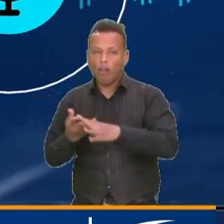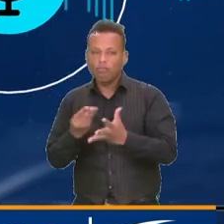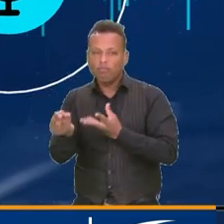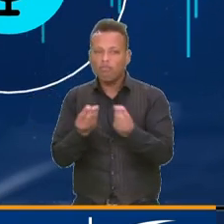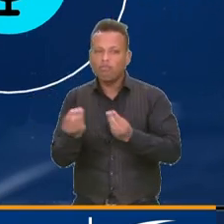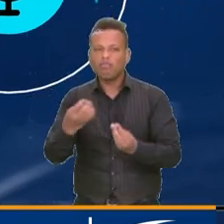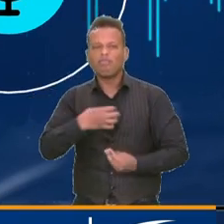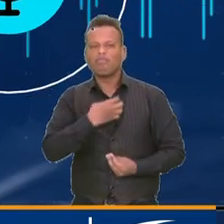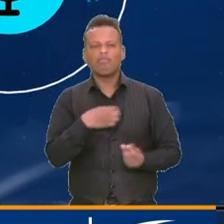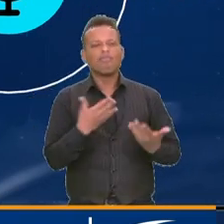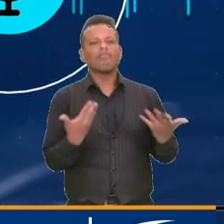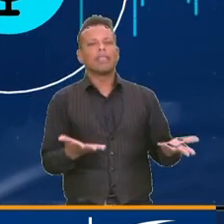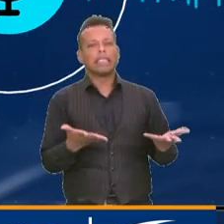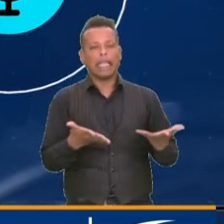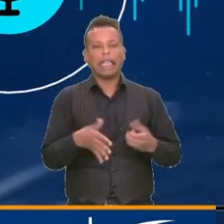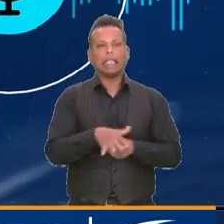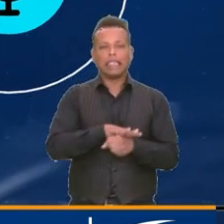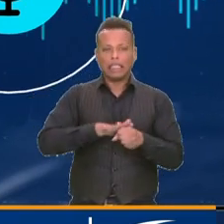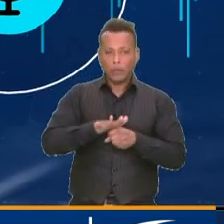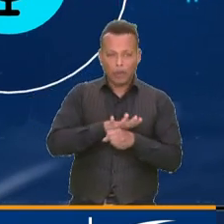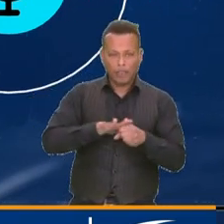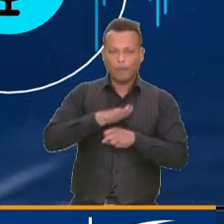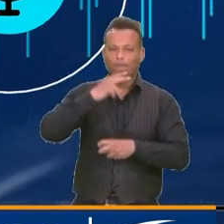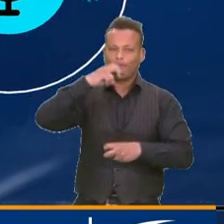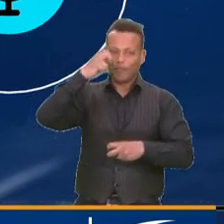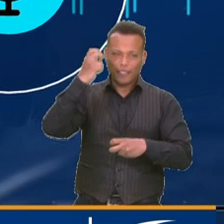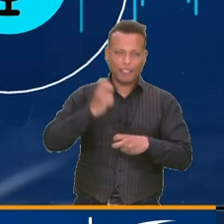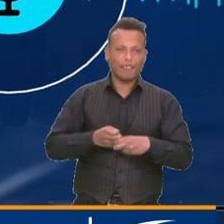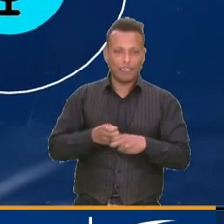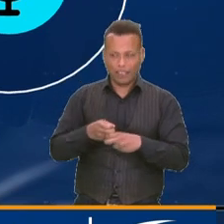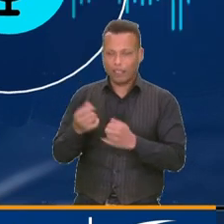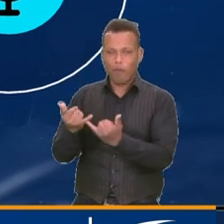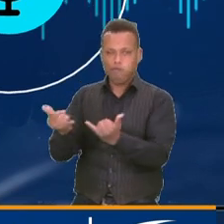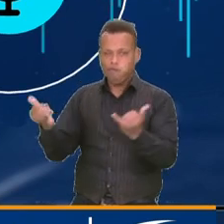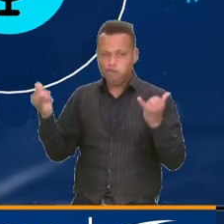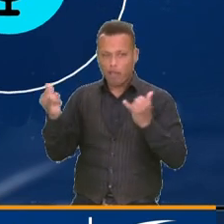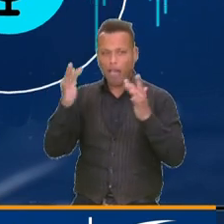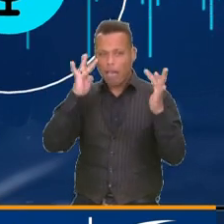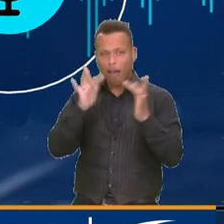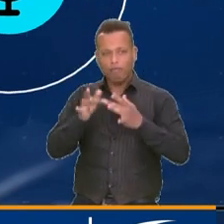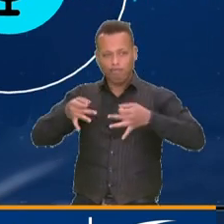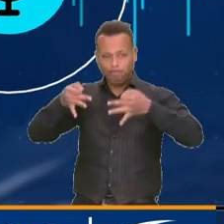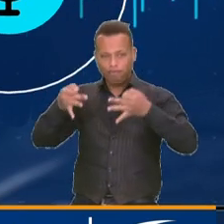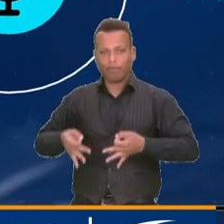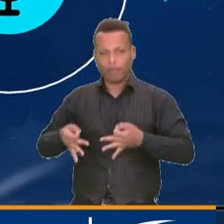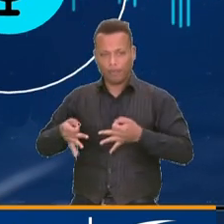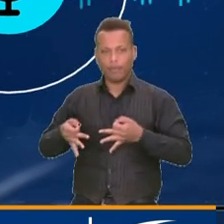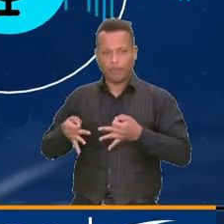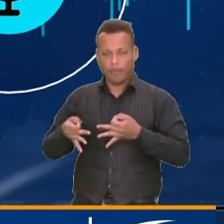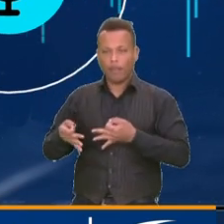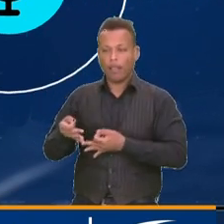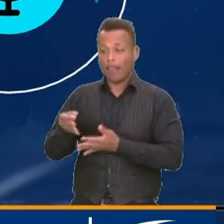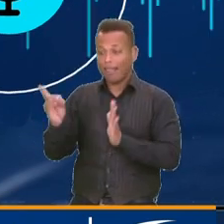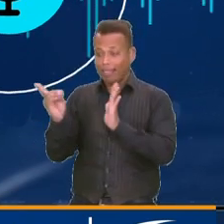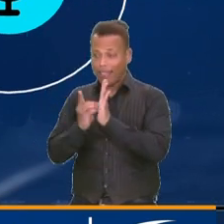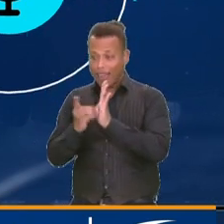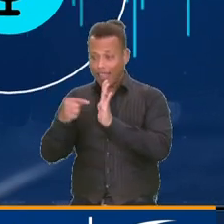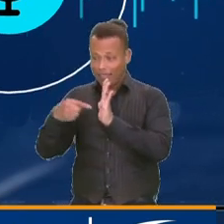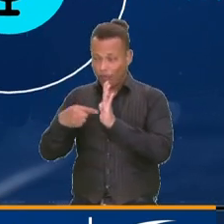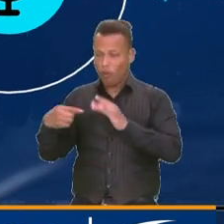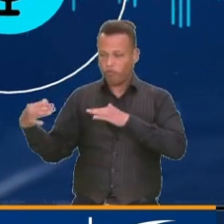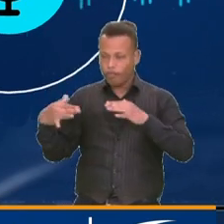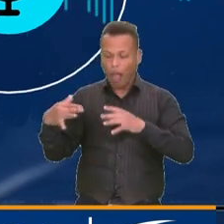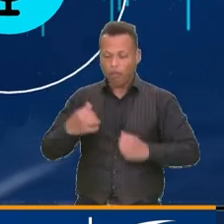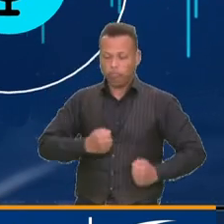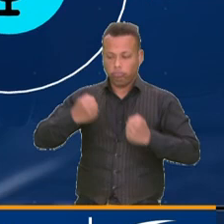tornó bastante complicada en este punto, donde acaban de salir precisamente a... El decreto del cese al fuego estará en firme a partir